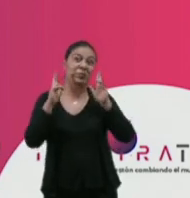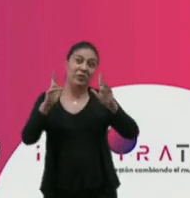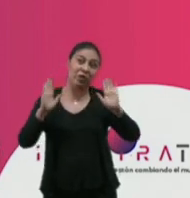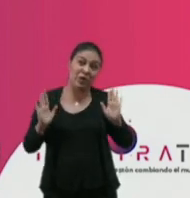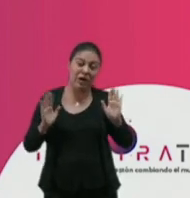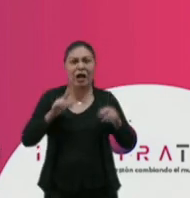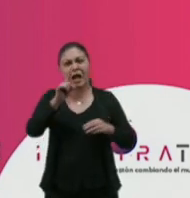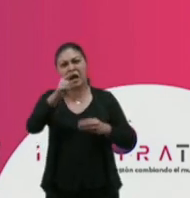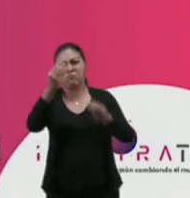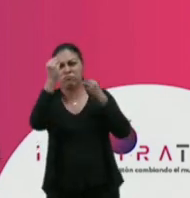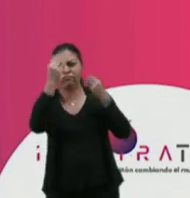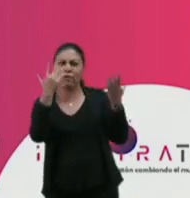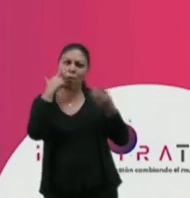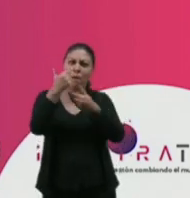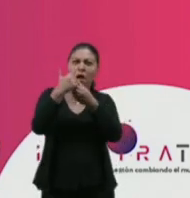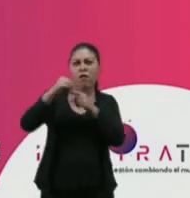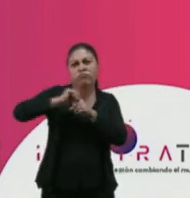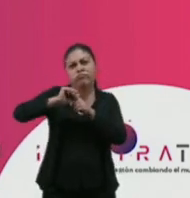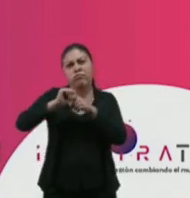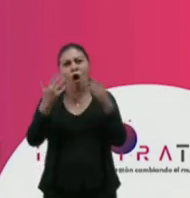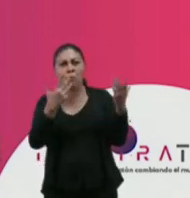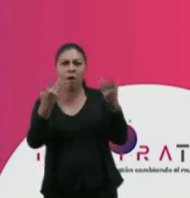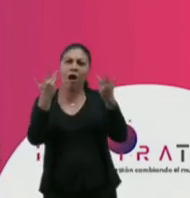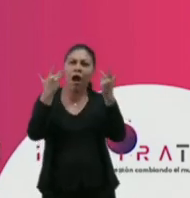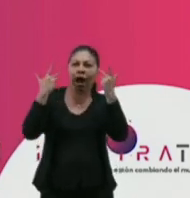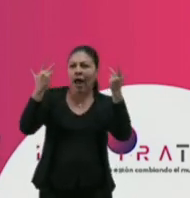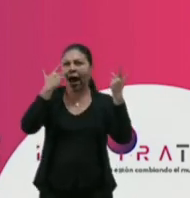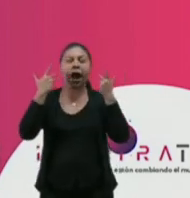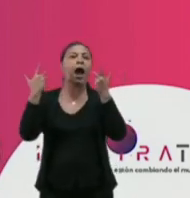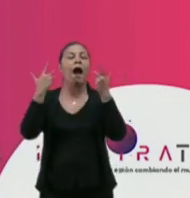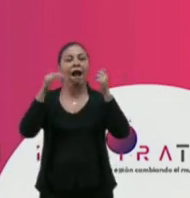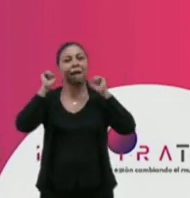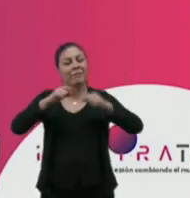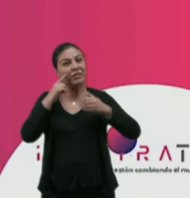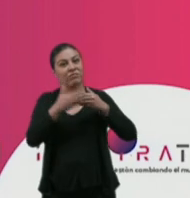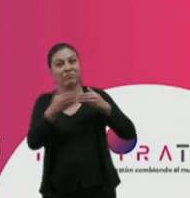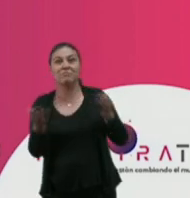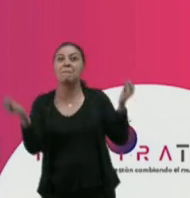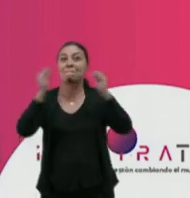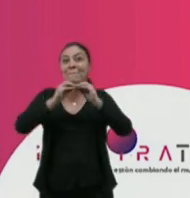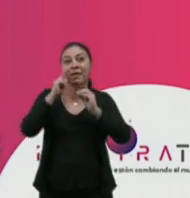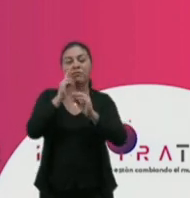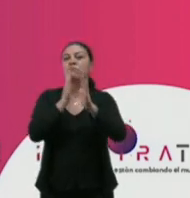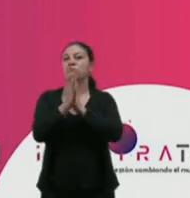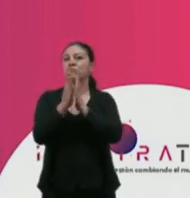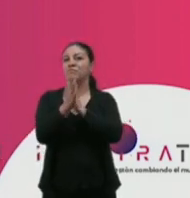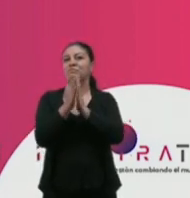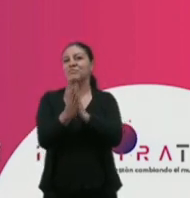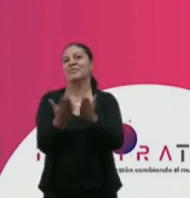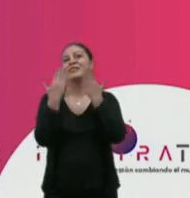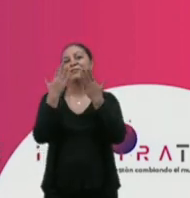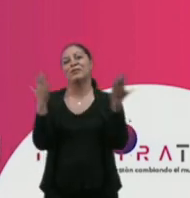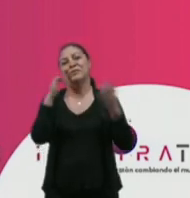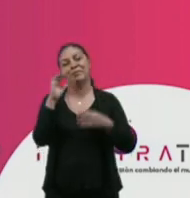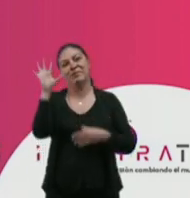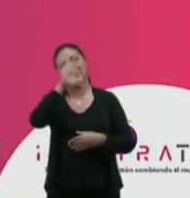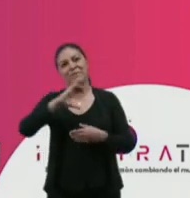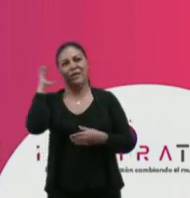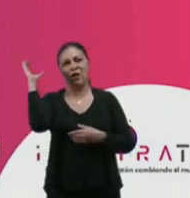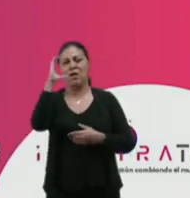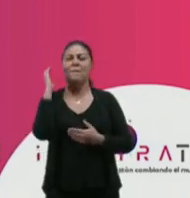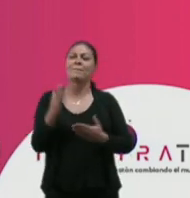entrenarnos al crear este ecosistema y tendremos más historias de Moovit y Waze que saldrán de Colombia. Así que nuevamente,